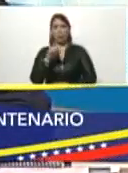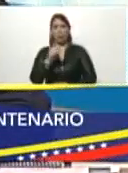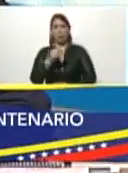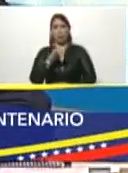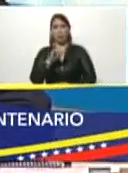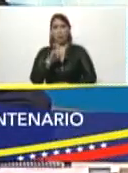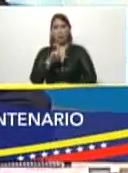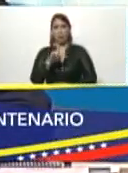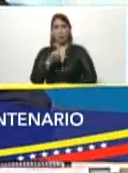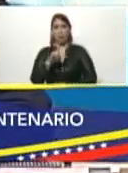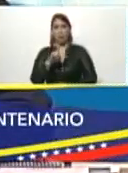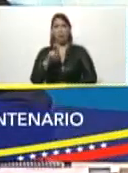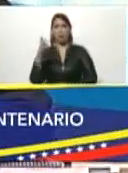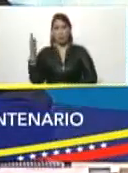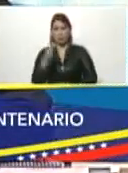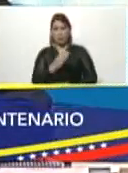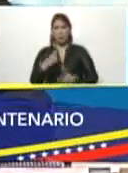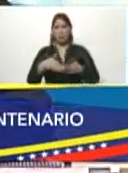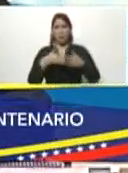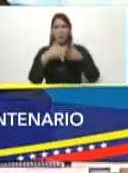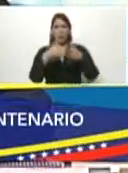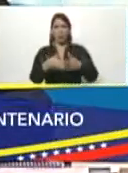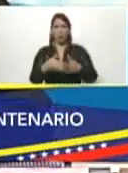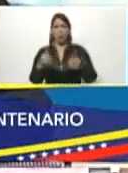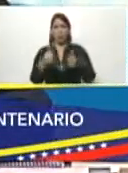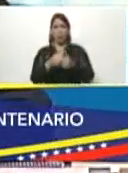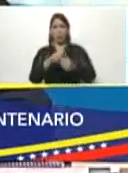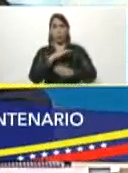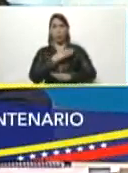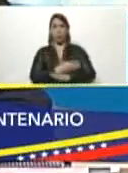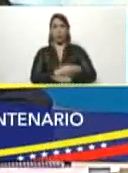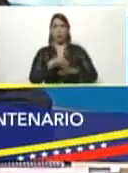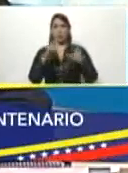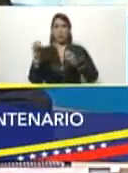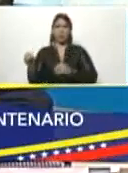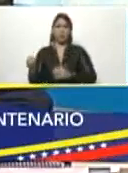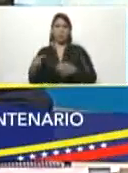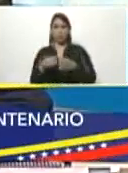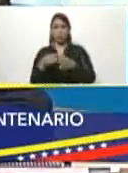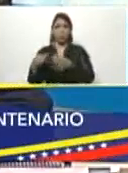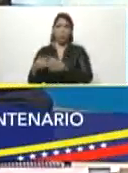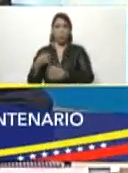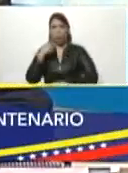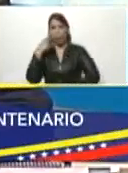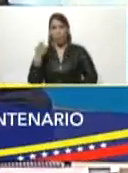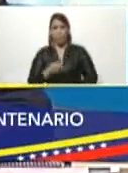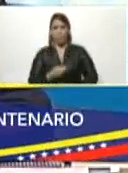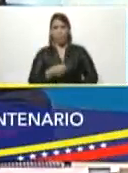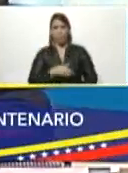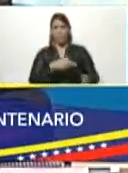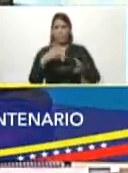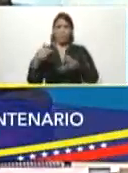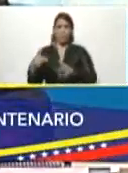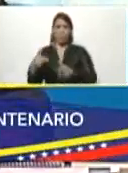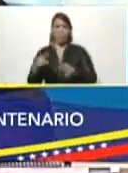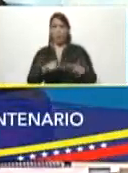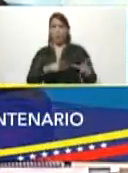en barco, con una fuerza de 700 hombres armados y equipados, listos para la